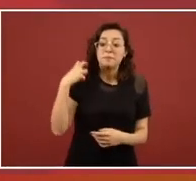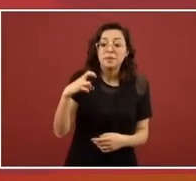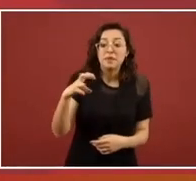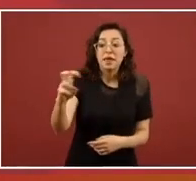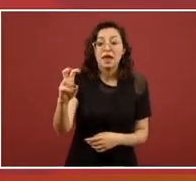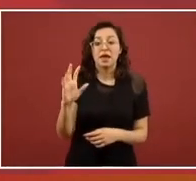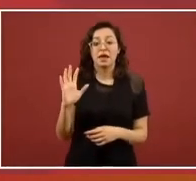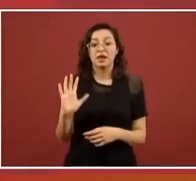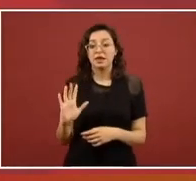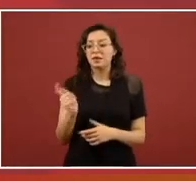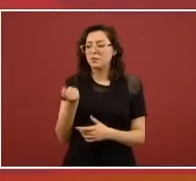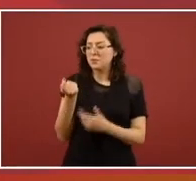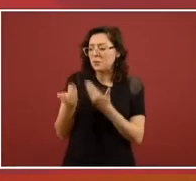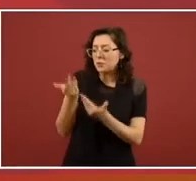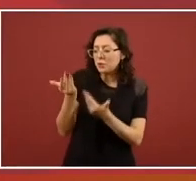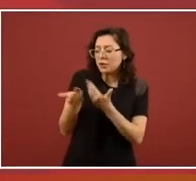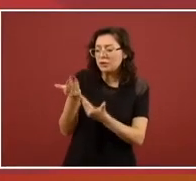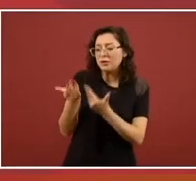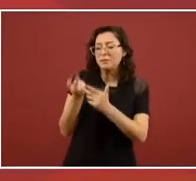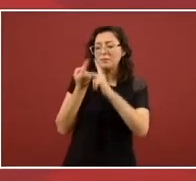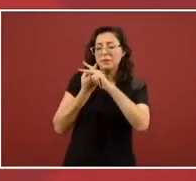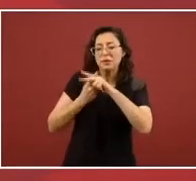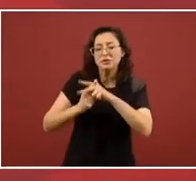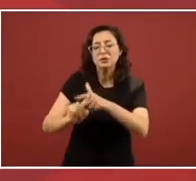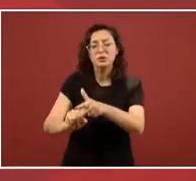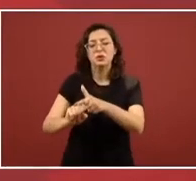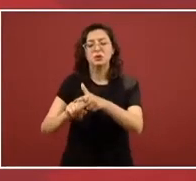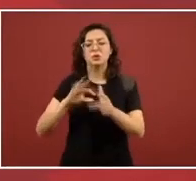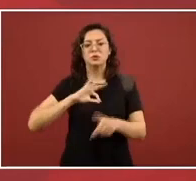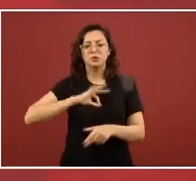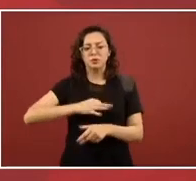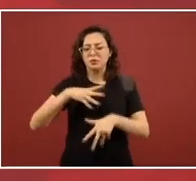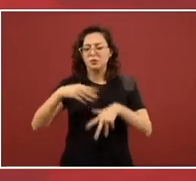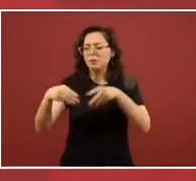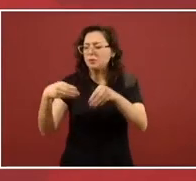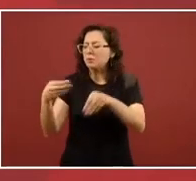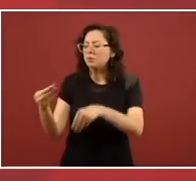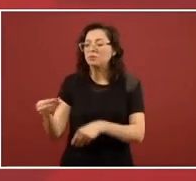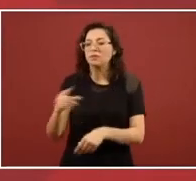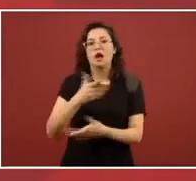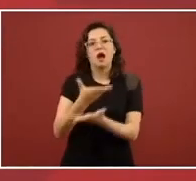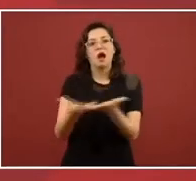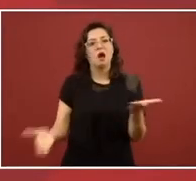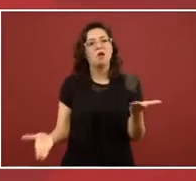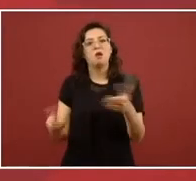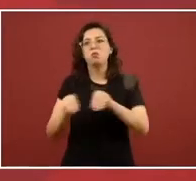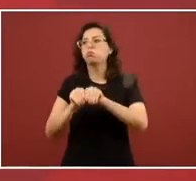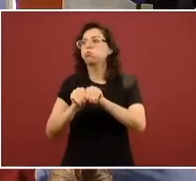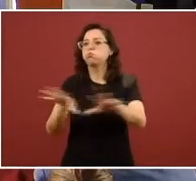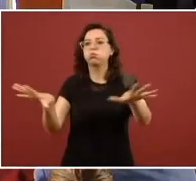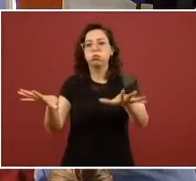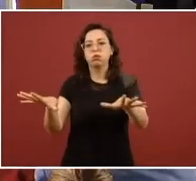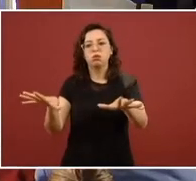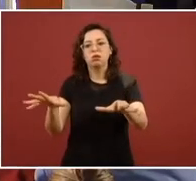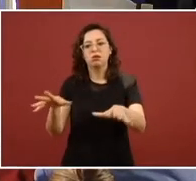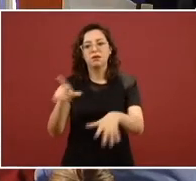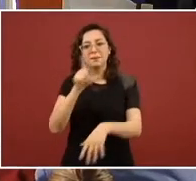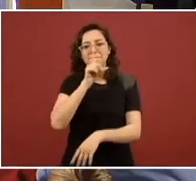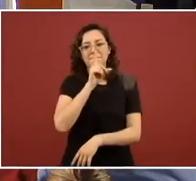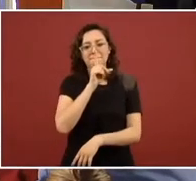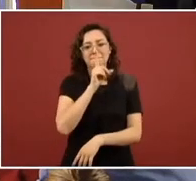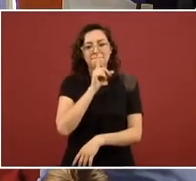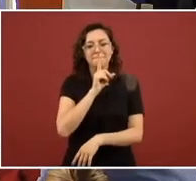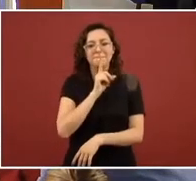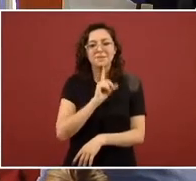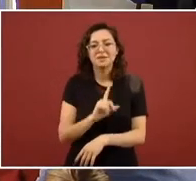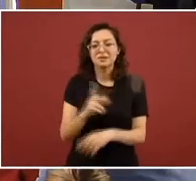poquitos casos en el mundo, después se distorsionó y se hizo masiva con esta idea falsa de